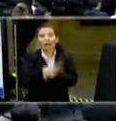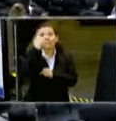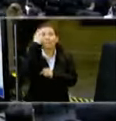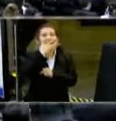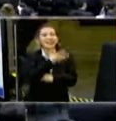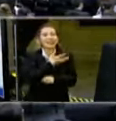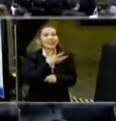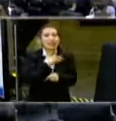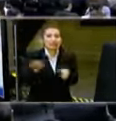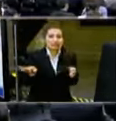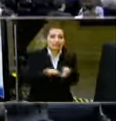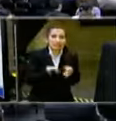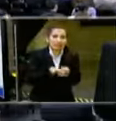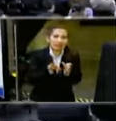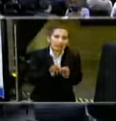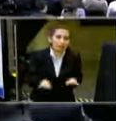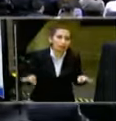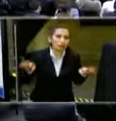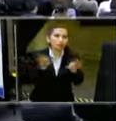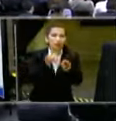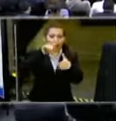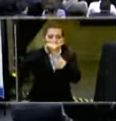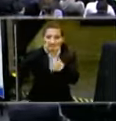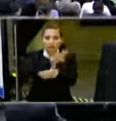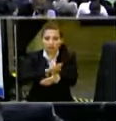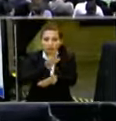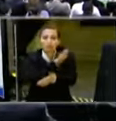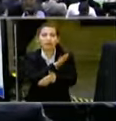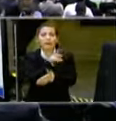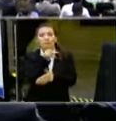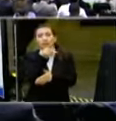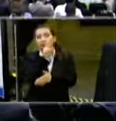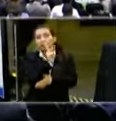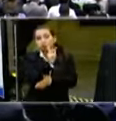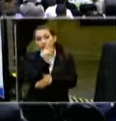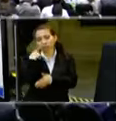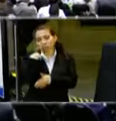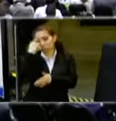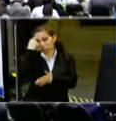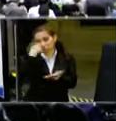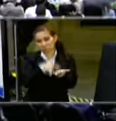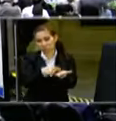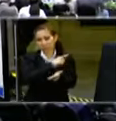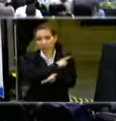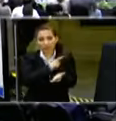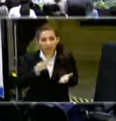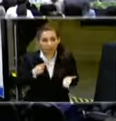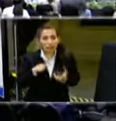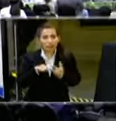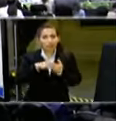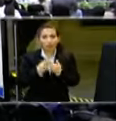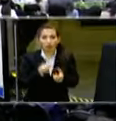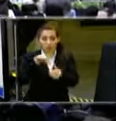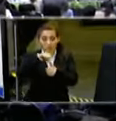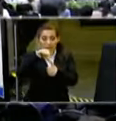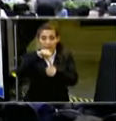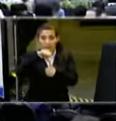un acercamiento importante con América Latina, pero ahí me parece que tiene que empezar por